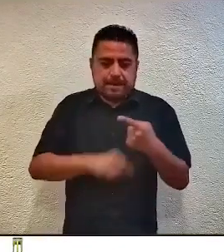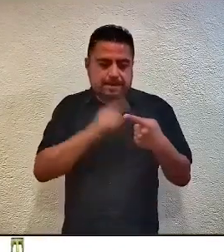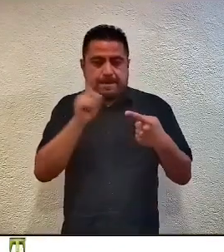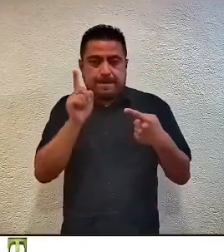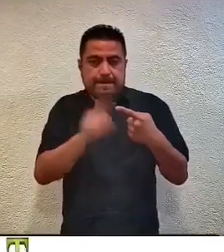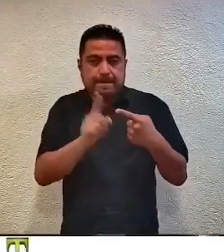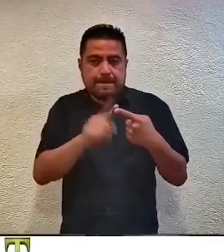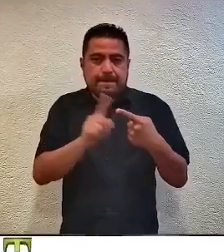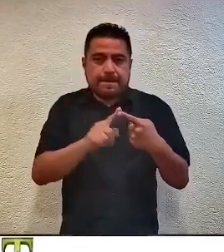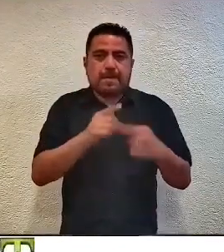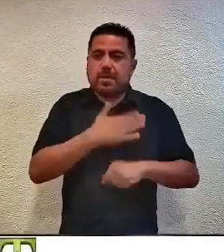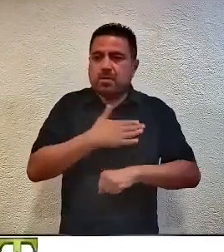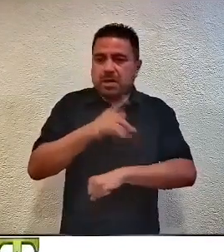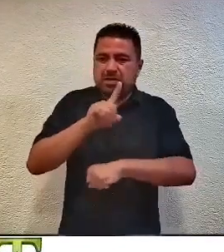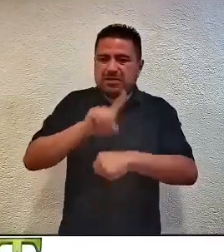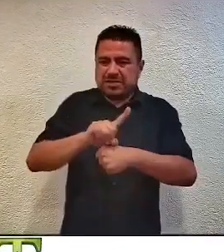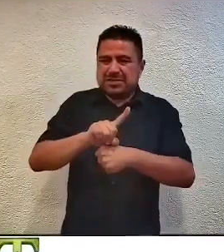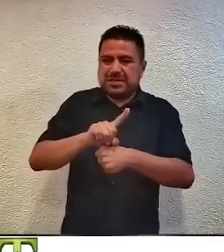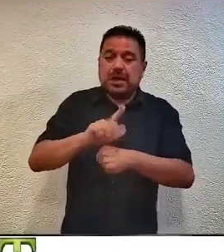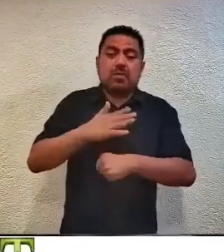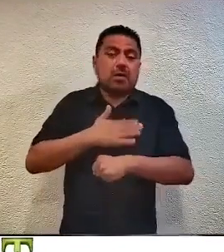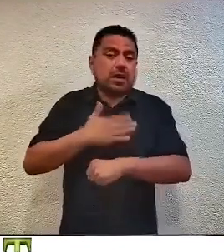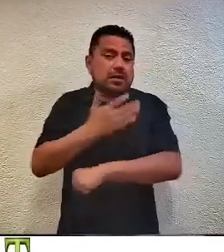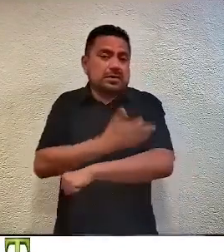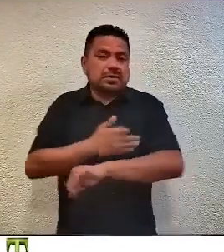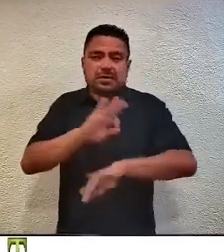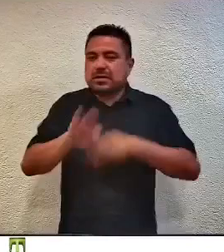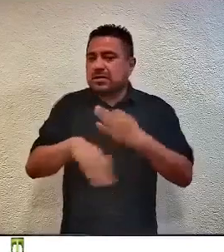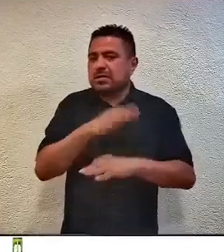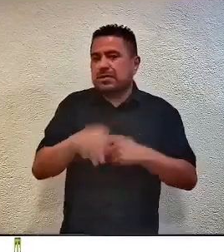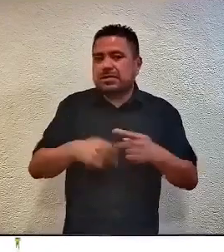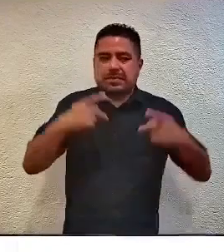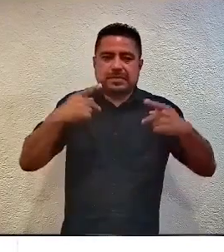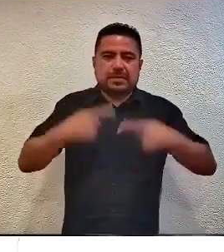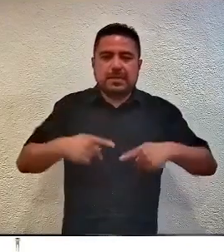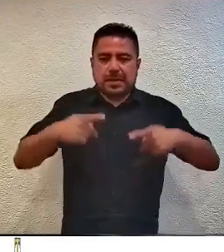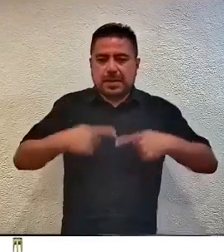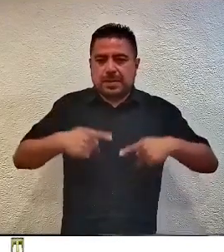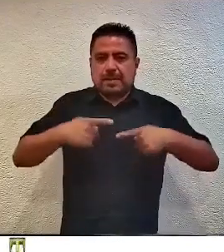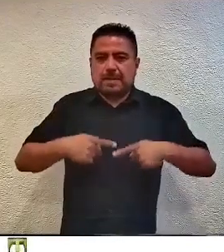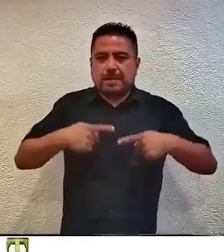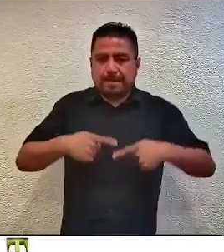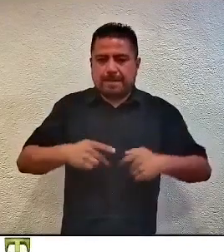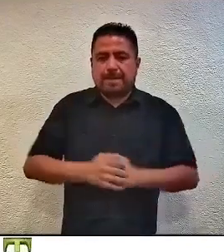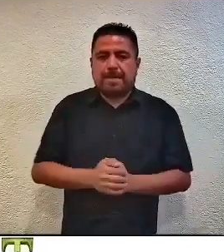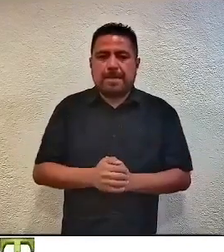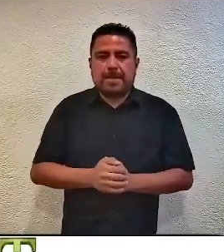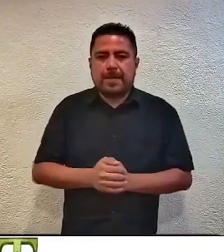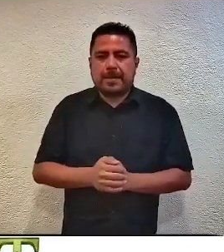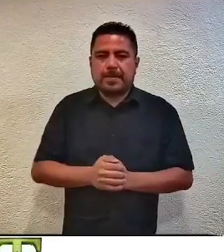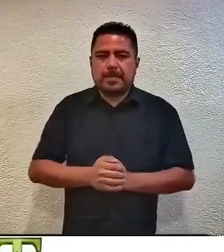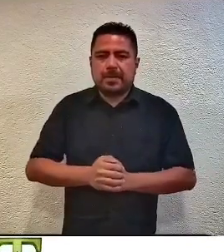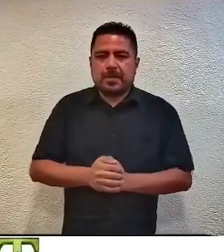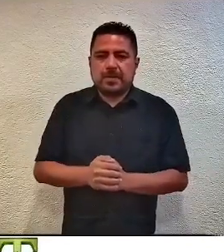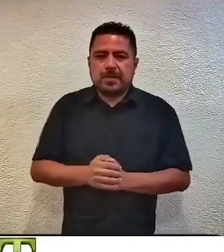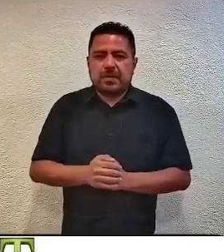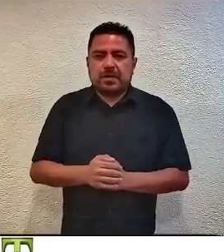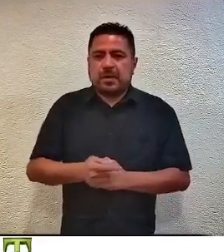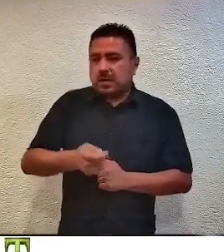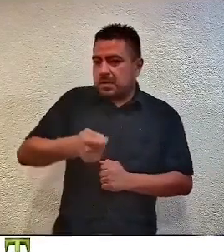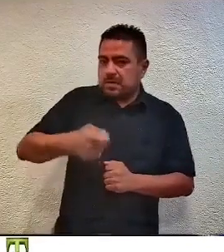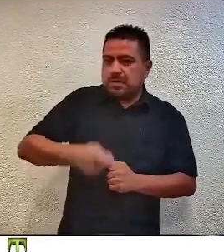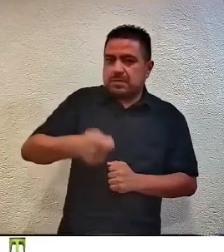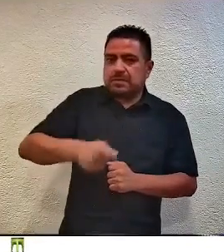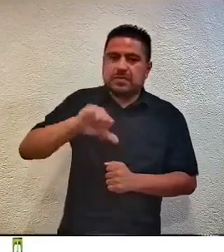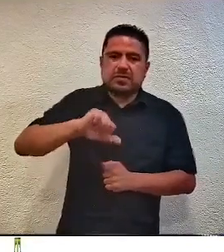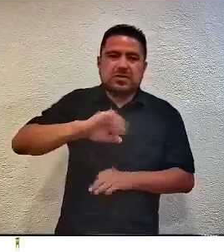Primeramente, pues buenas tardes a todas y a todos. Y un saludo a los que nos